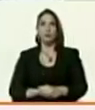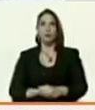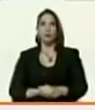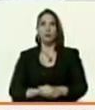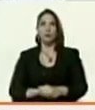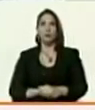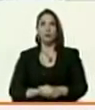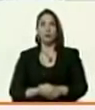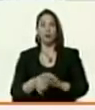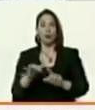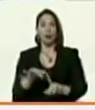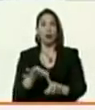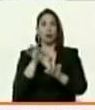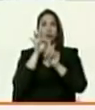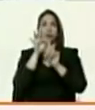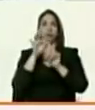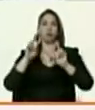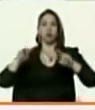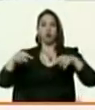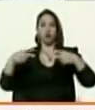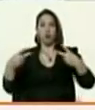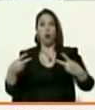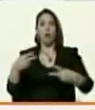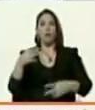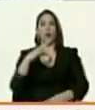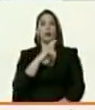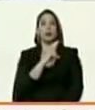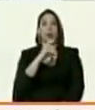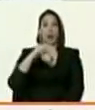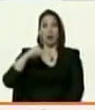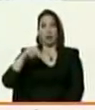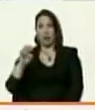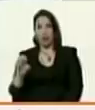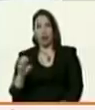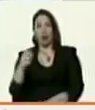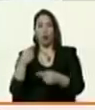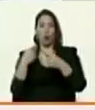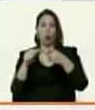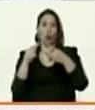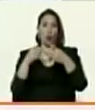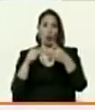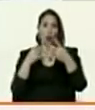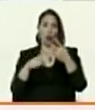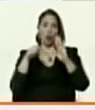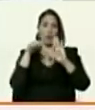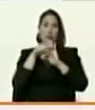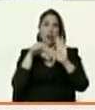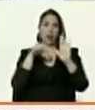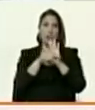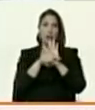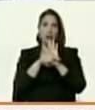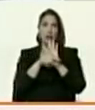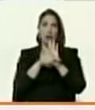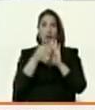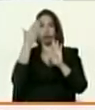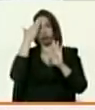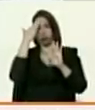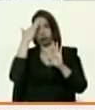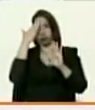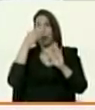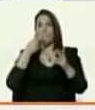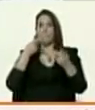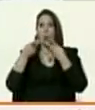elección de un nuevo Consejo Nacional Electoral y otras medidas de carácter político que